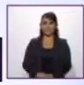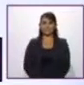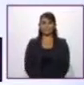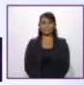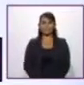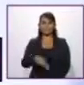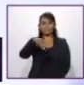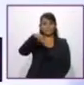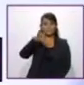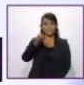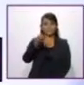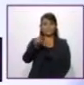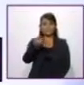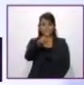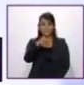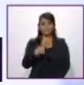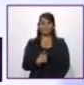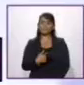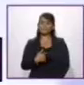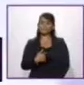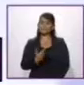Miguel, cuando nuestra salida es